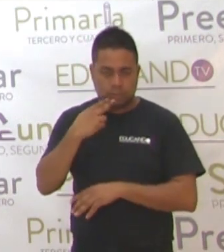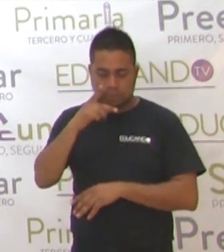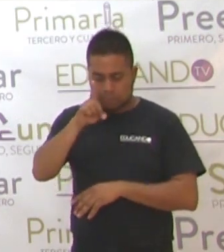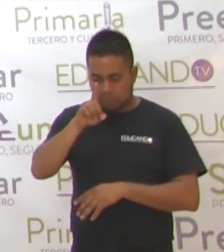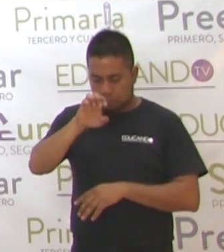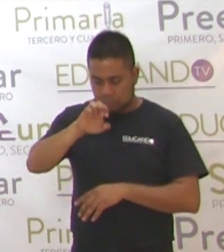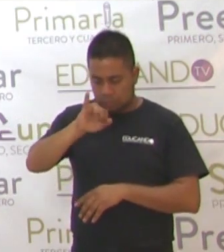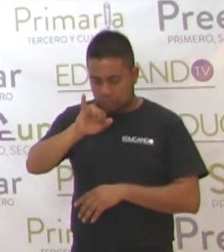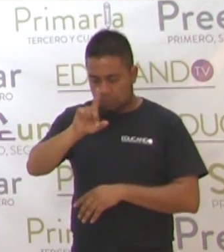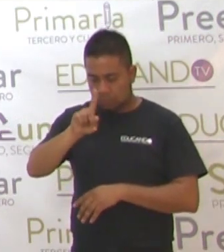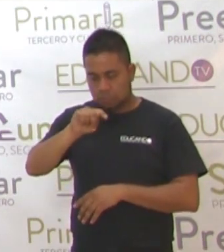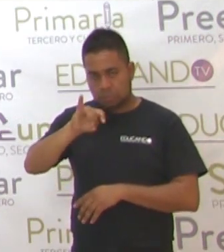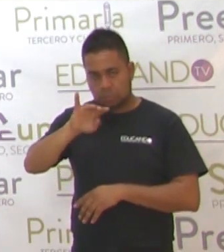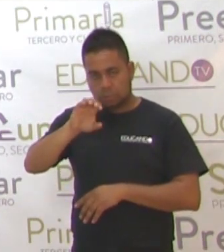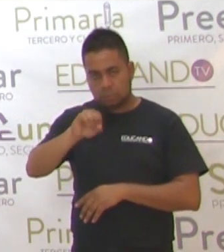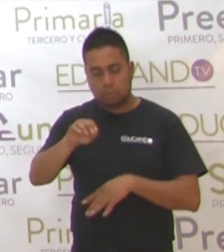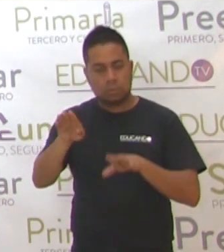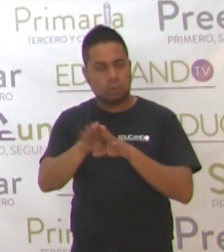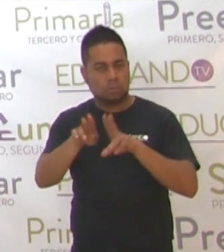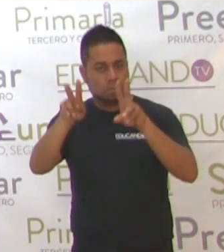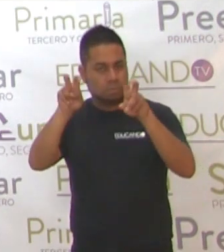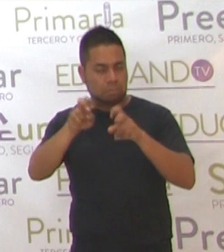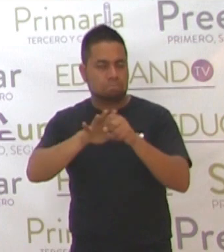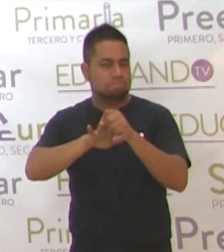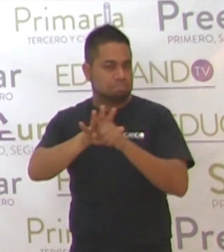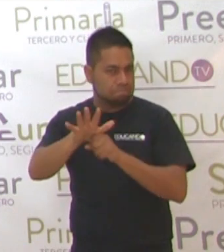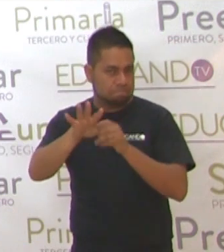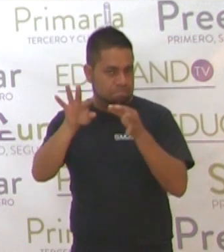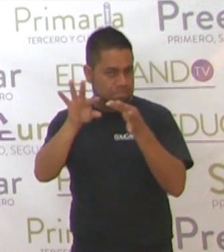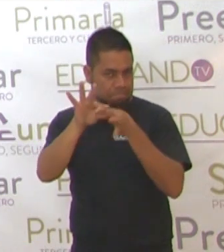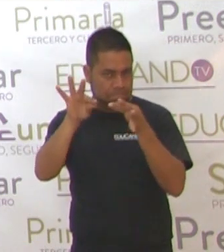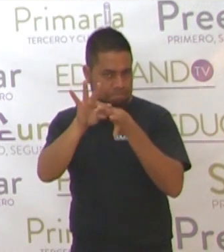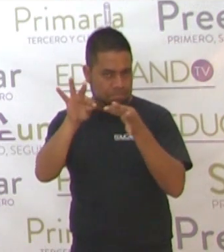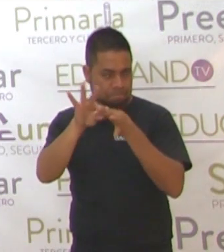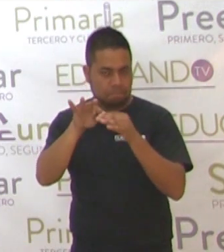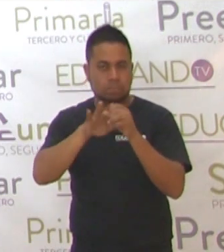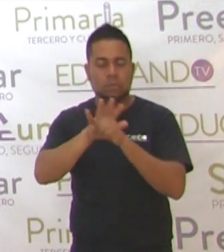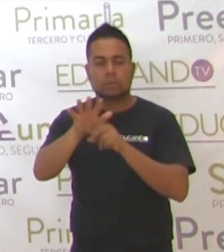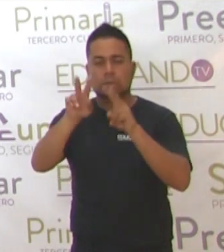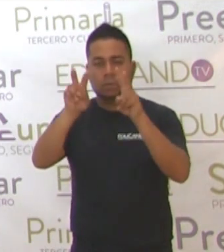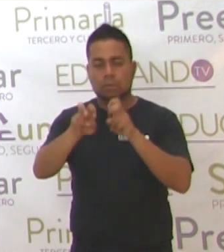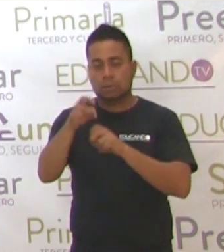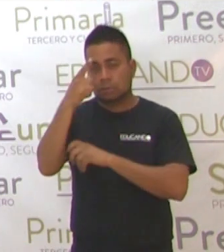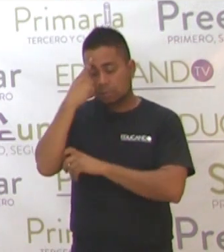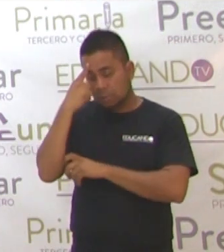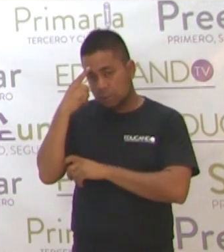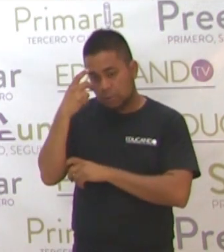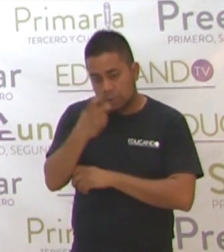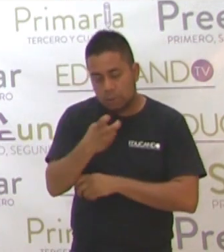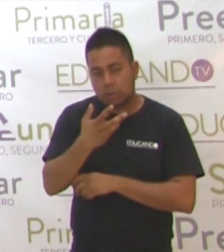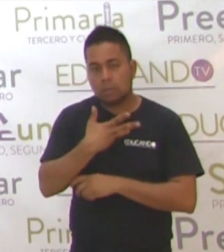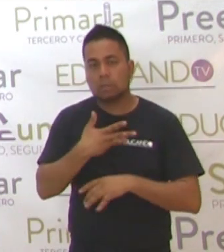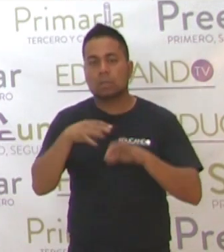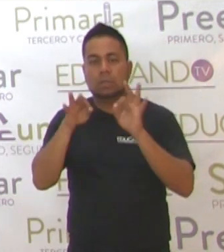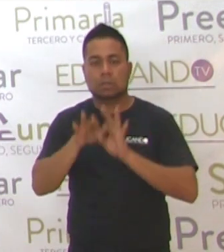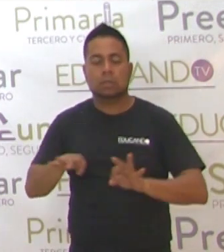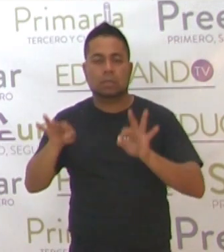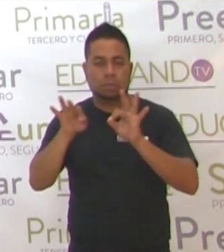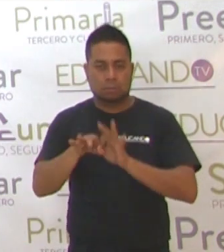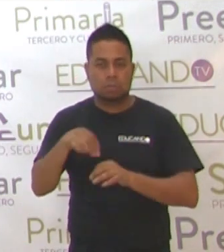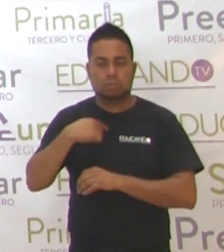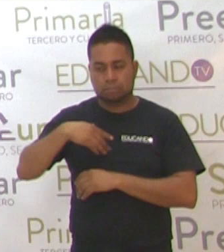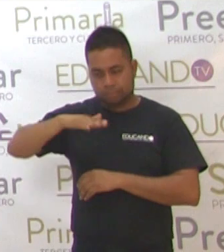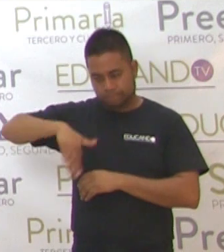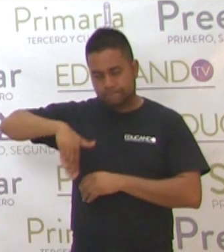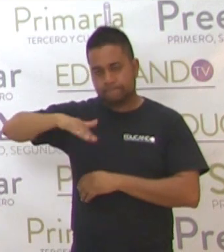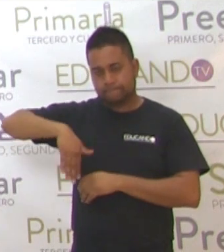el tema del que estemos hablando bien para ello es muy importante como yo te comentaba